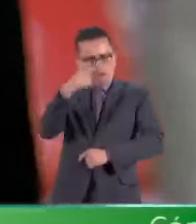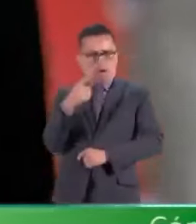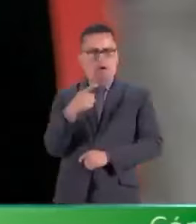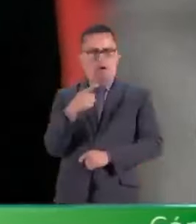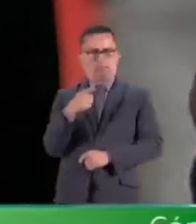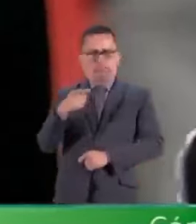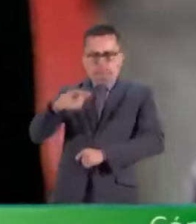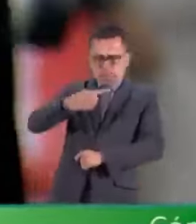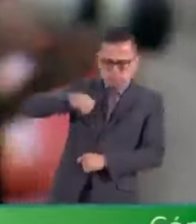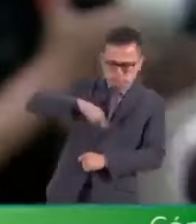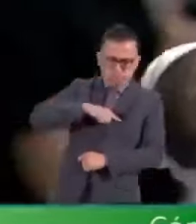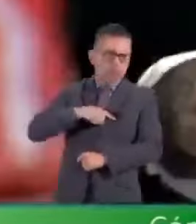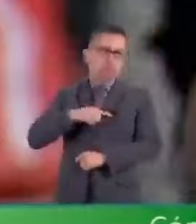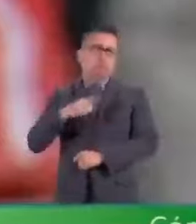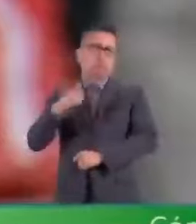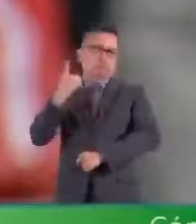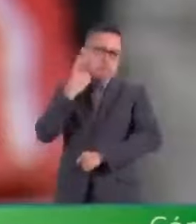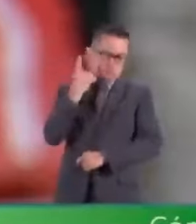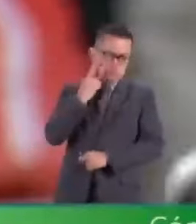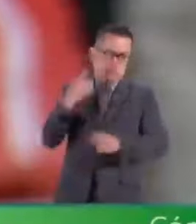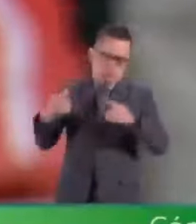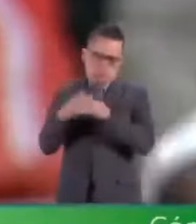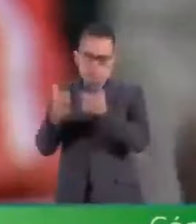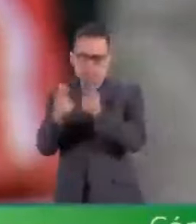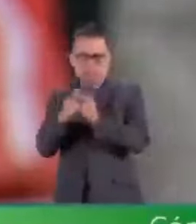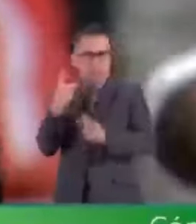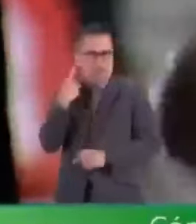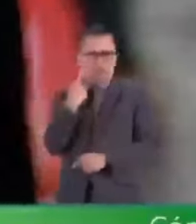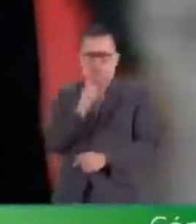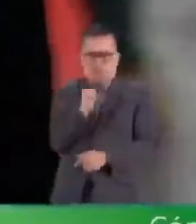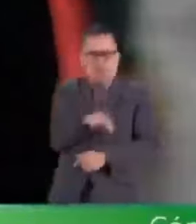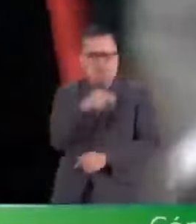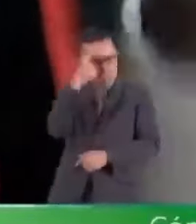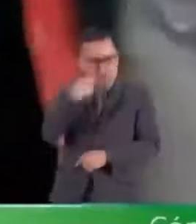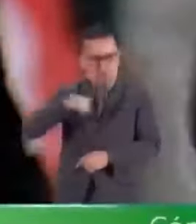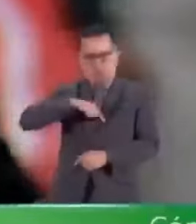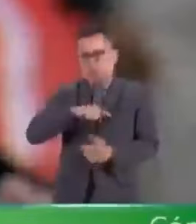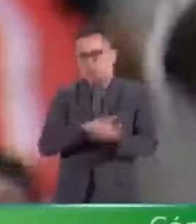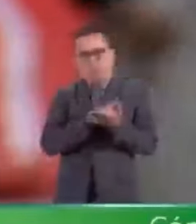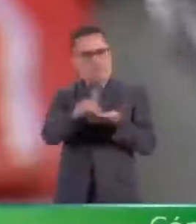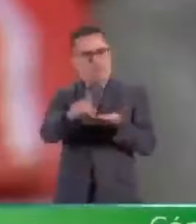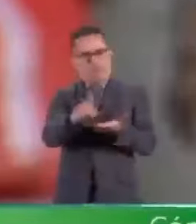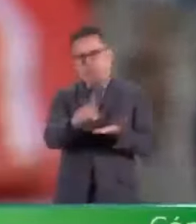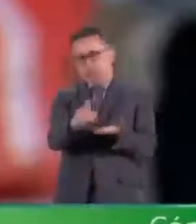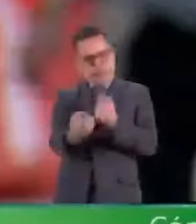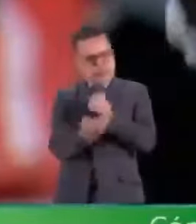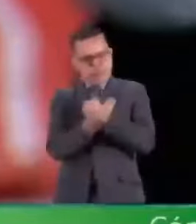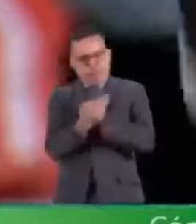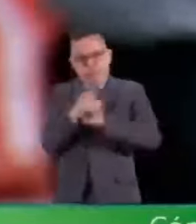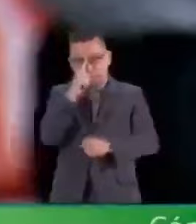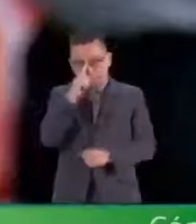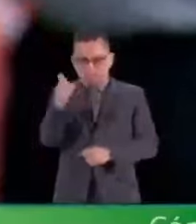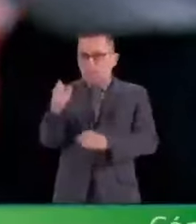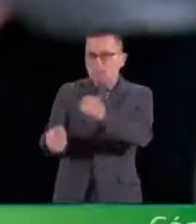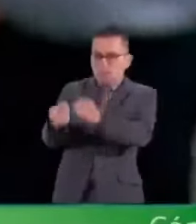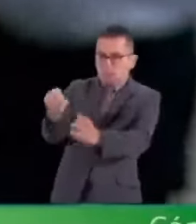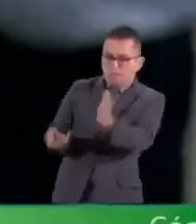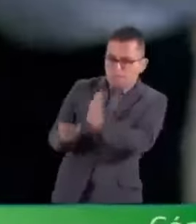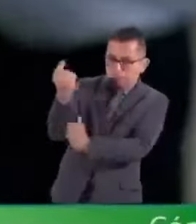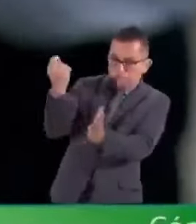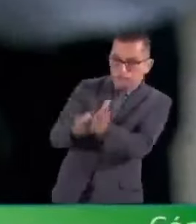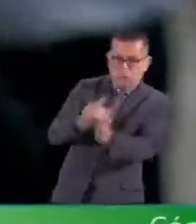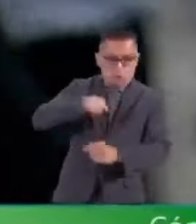PAN podamos salvaguardar nuestro derecho, porque nadie nos puede obligar a violar una sentencia, se le dé